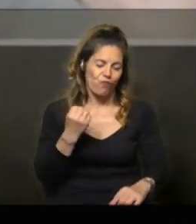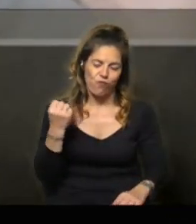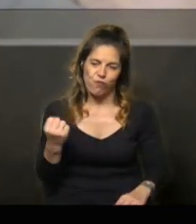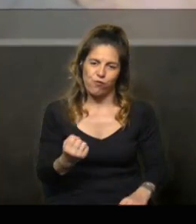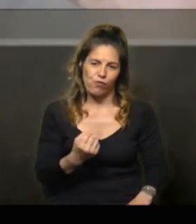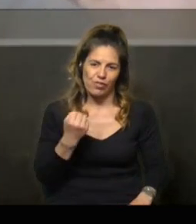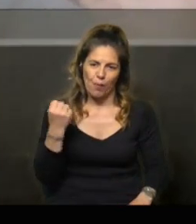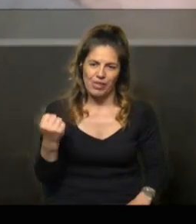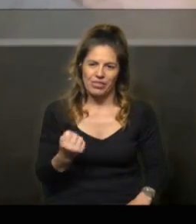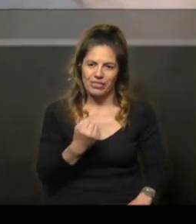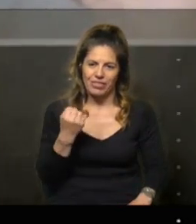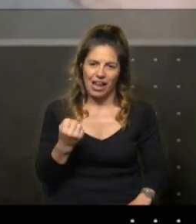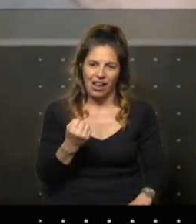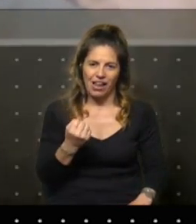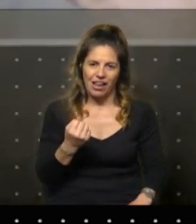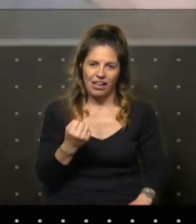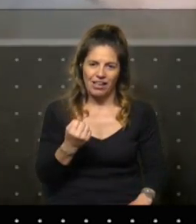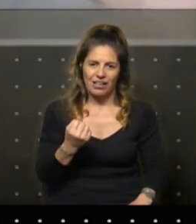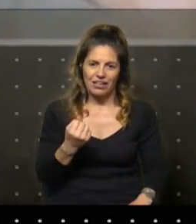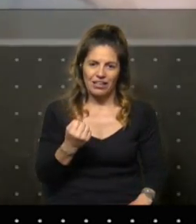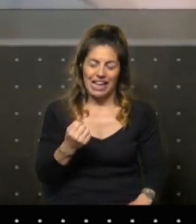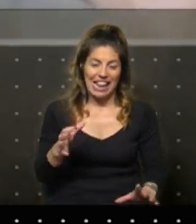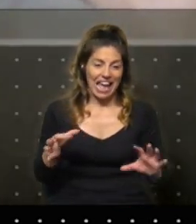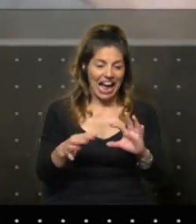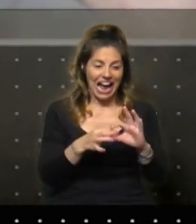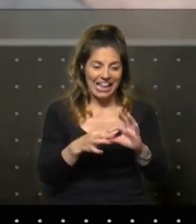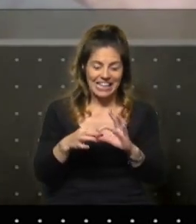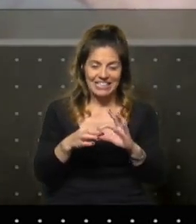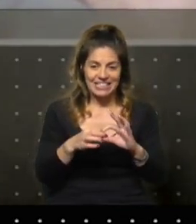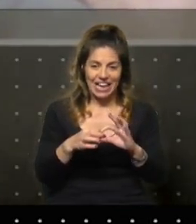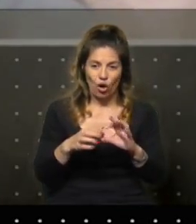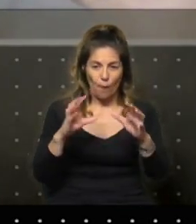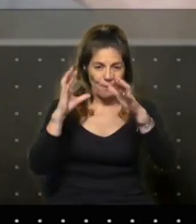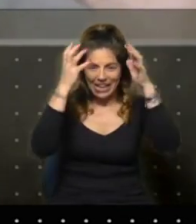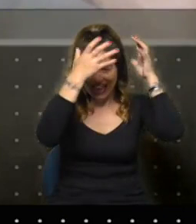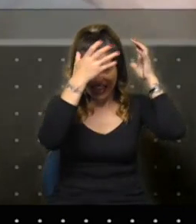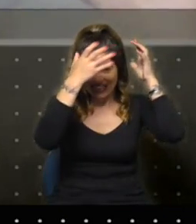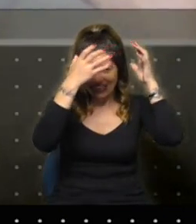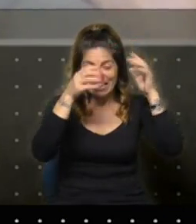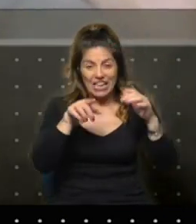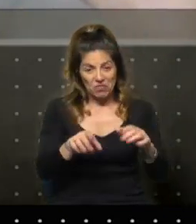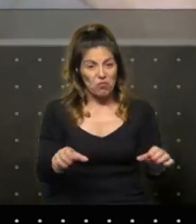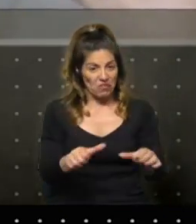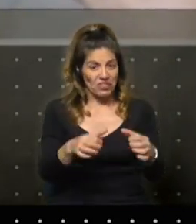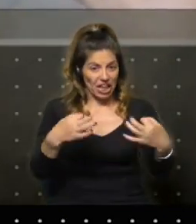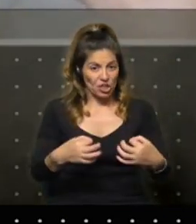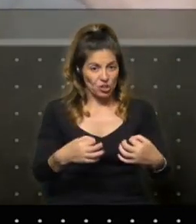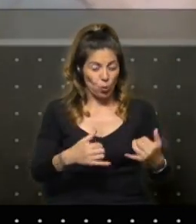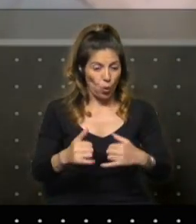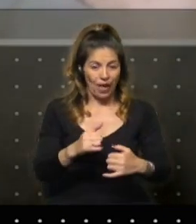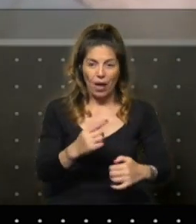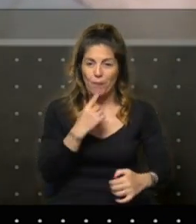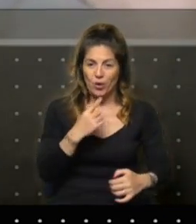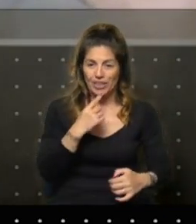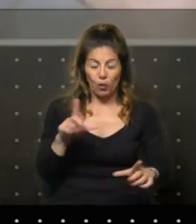digamos en en la precaria alanza de Miley fue decisiva su jugada política apenas terminó la